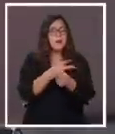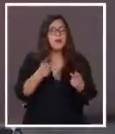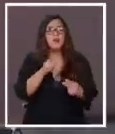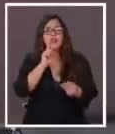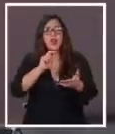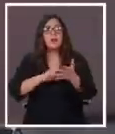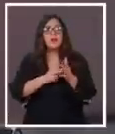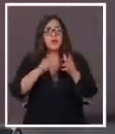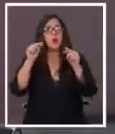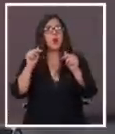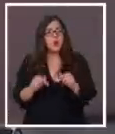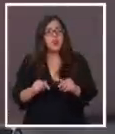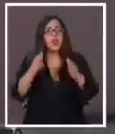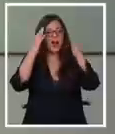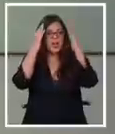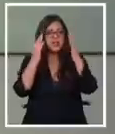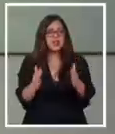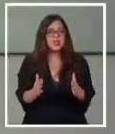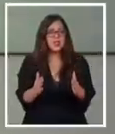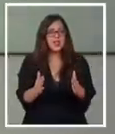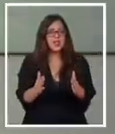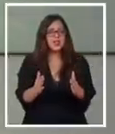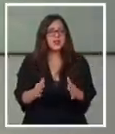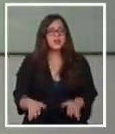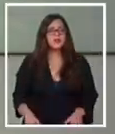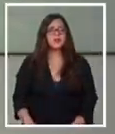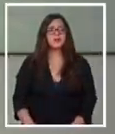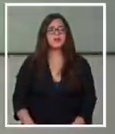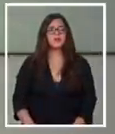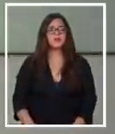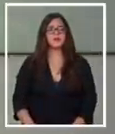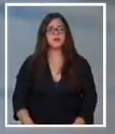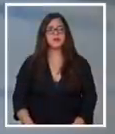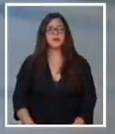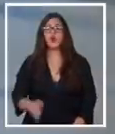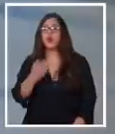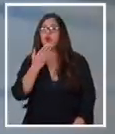problemas hoy día en atender a esa cantidad de personas presente